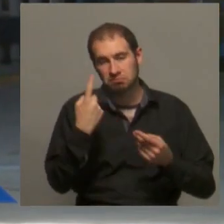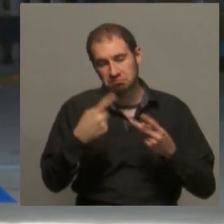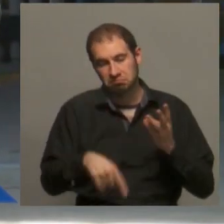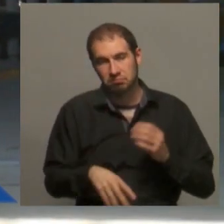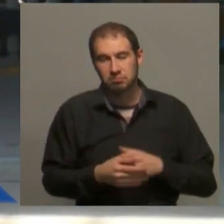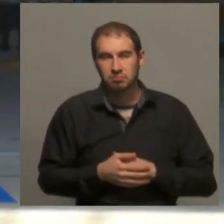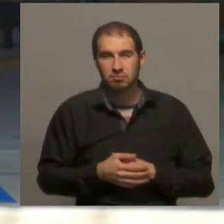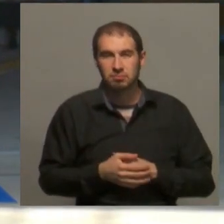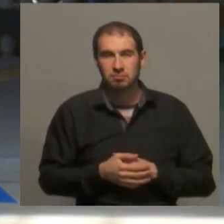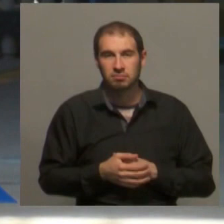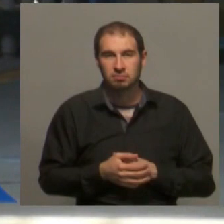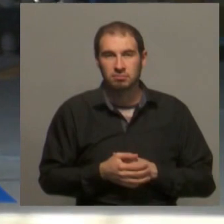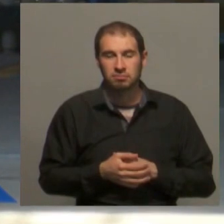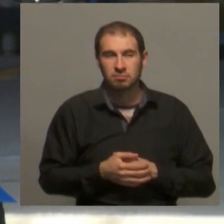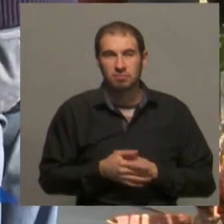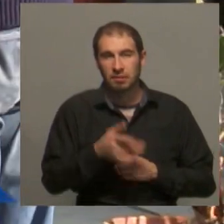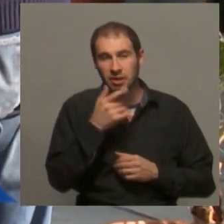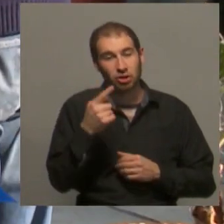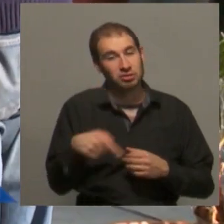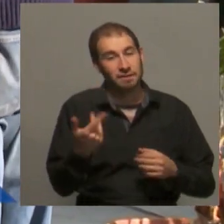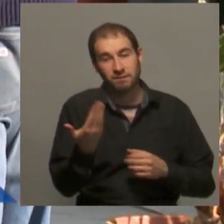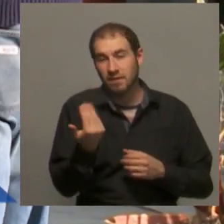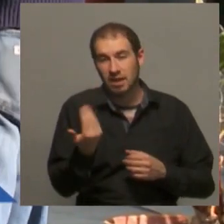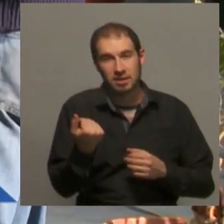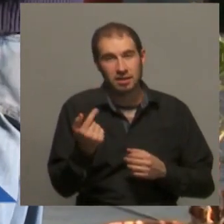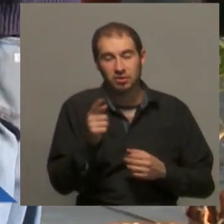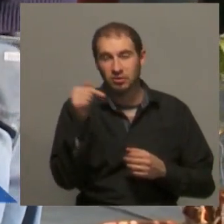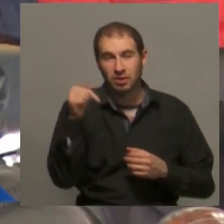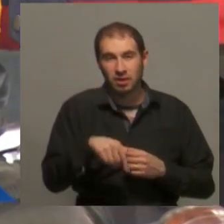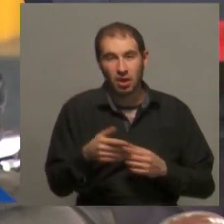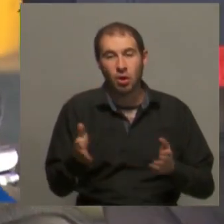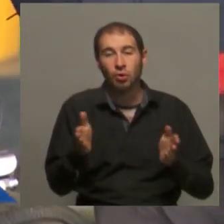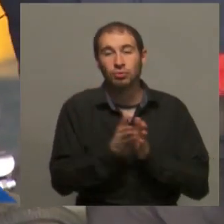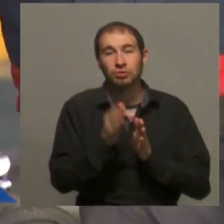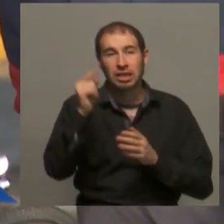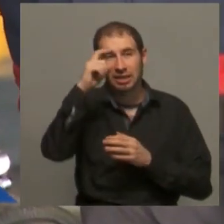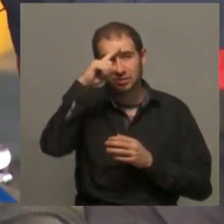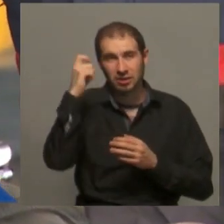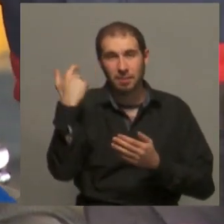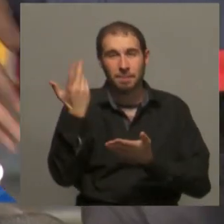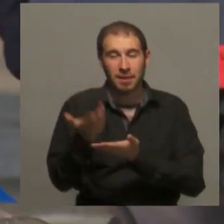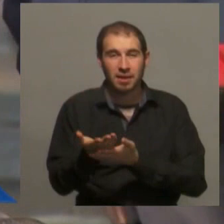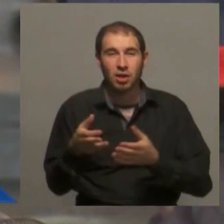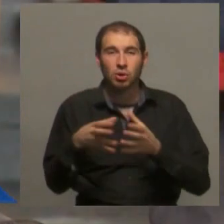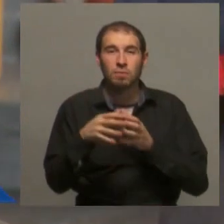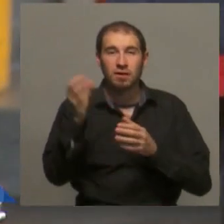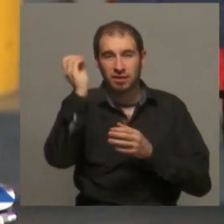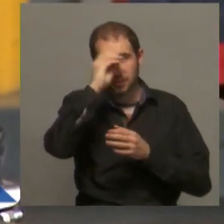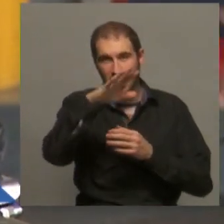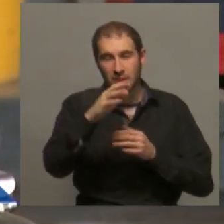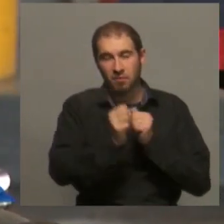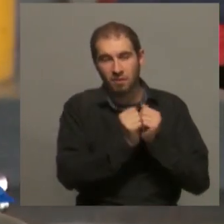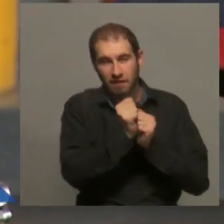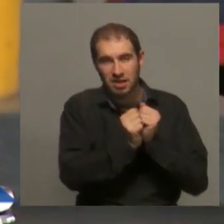parece que no es suficiente y que tenemos que junto ir a la nación, sector productivo,